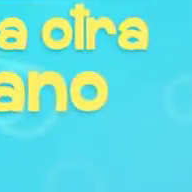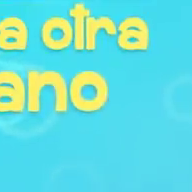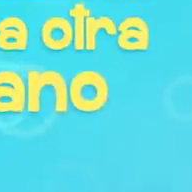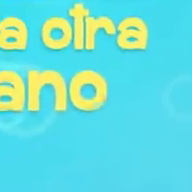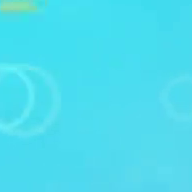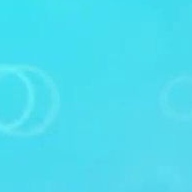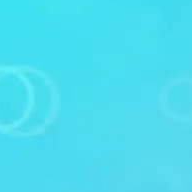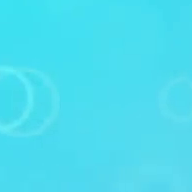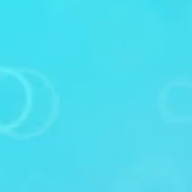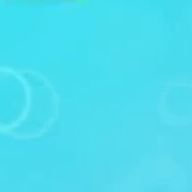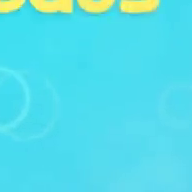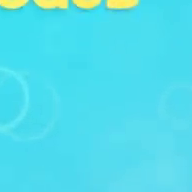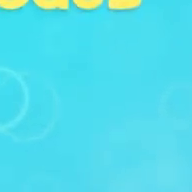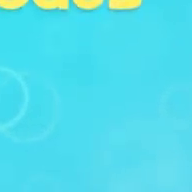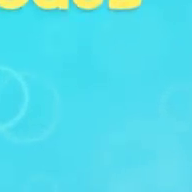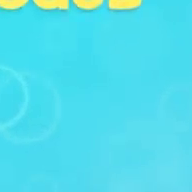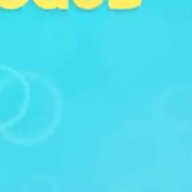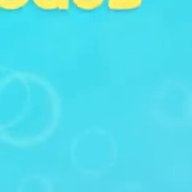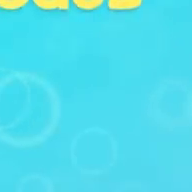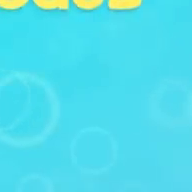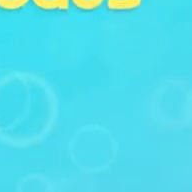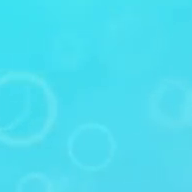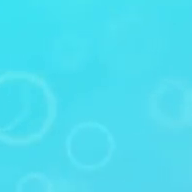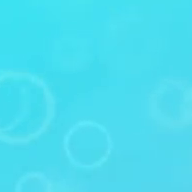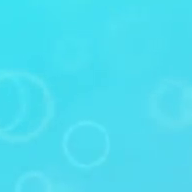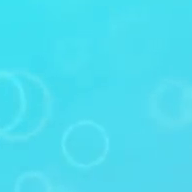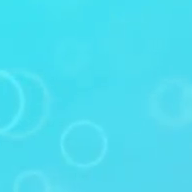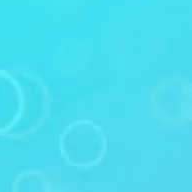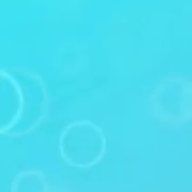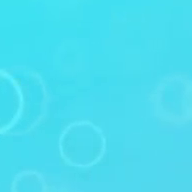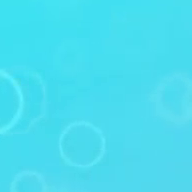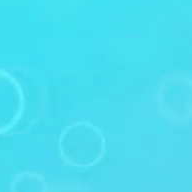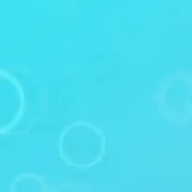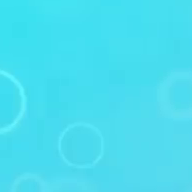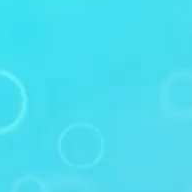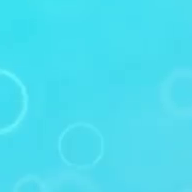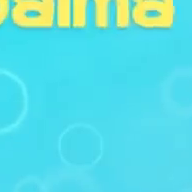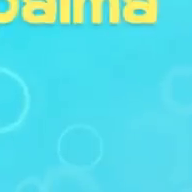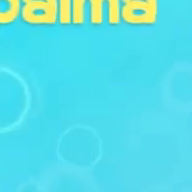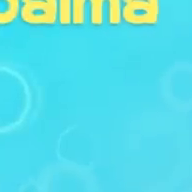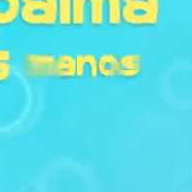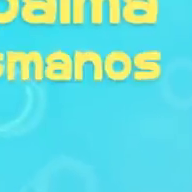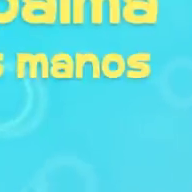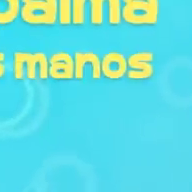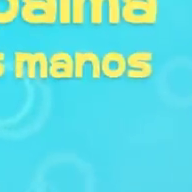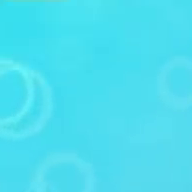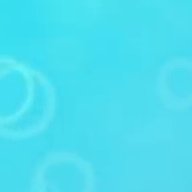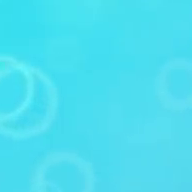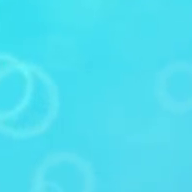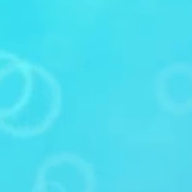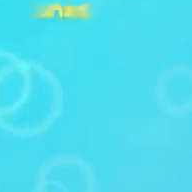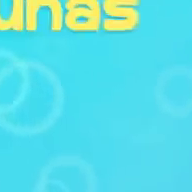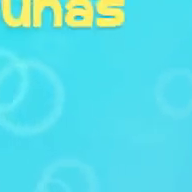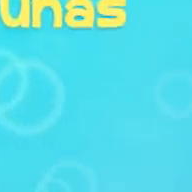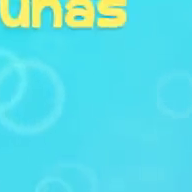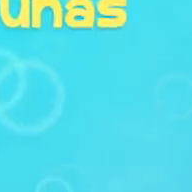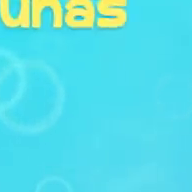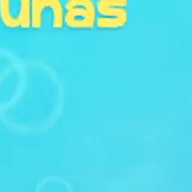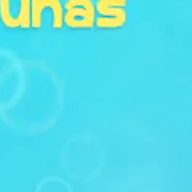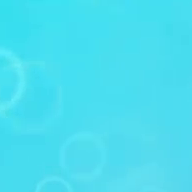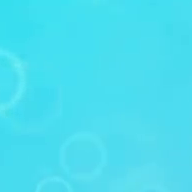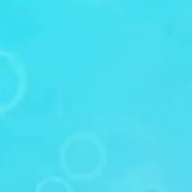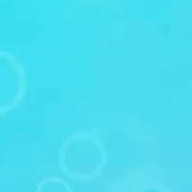la otra mano. Frota los dedos. Ahora haz como que rasguñas la palma de tus manos para lavar tus